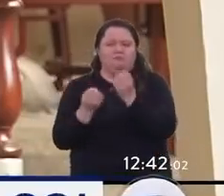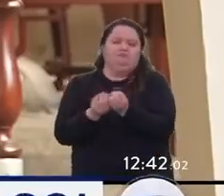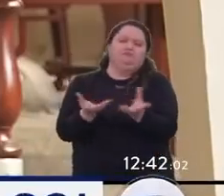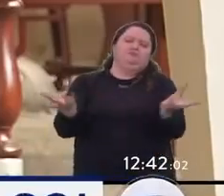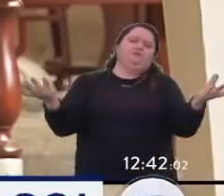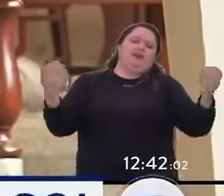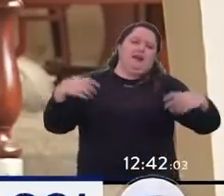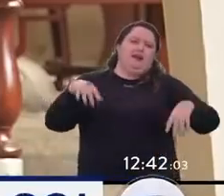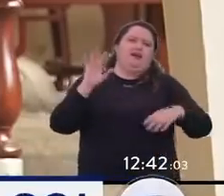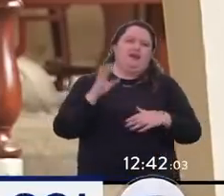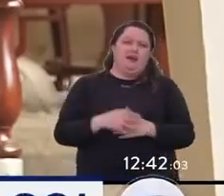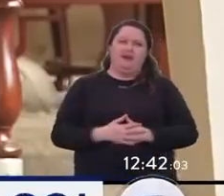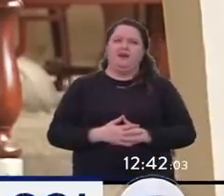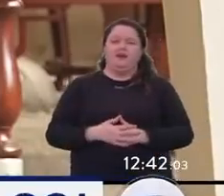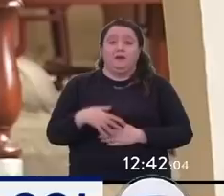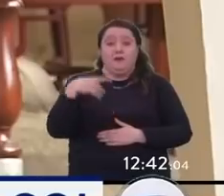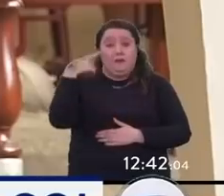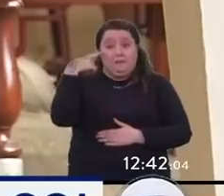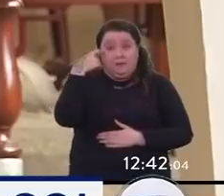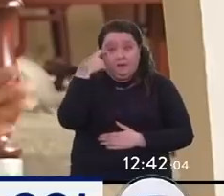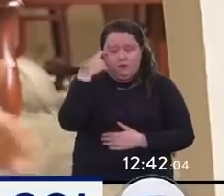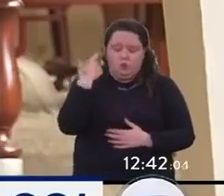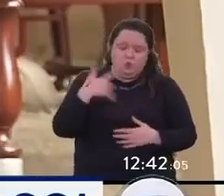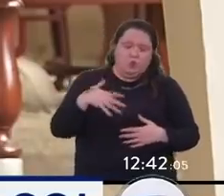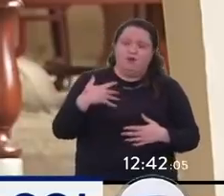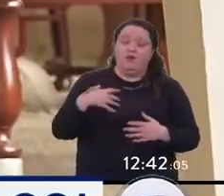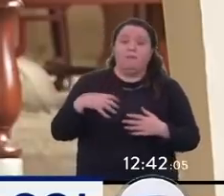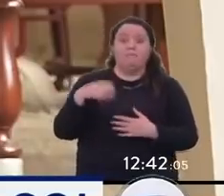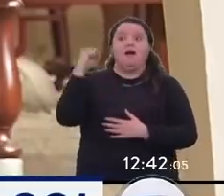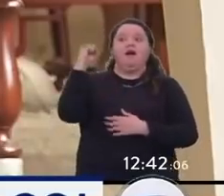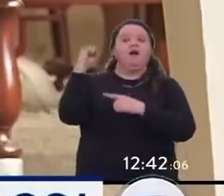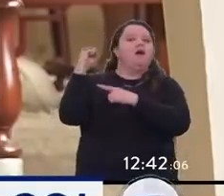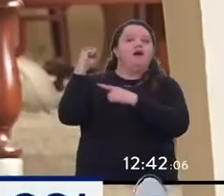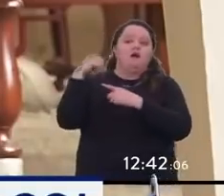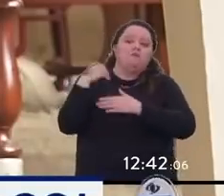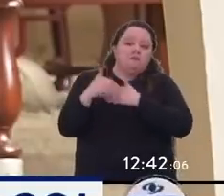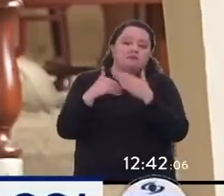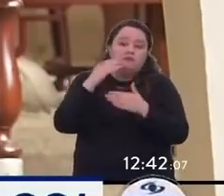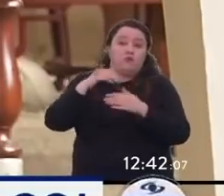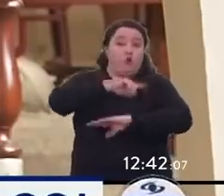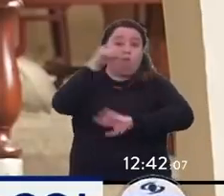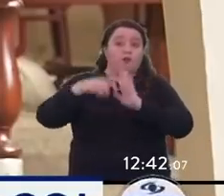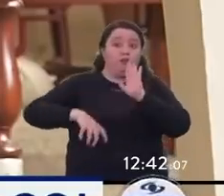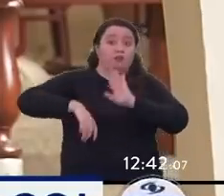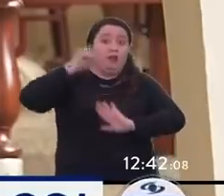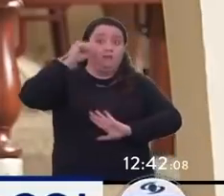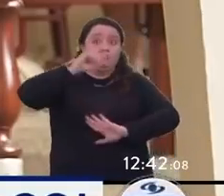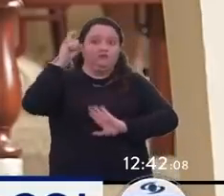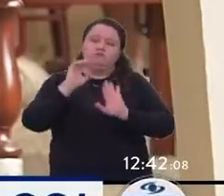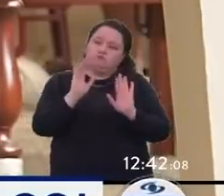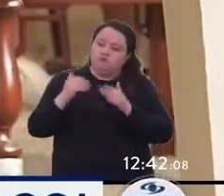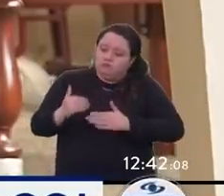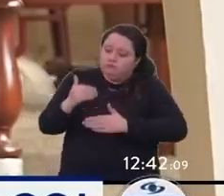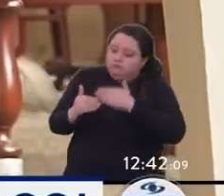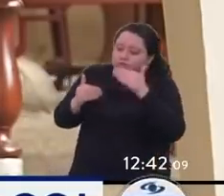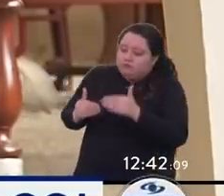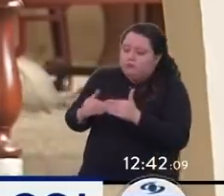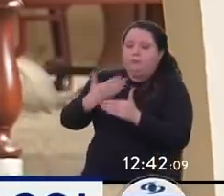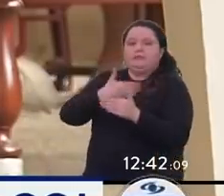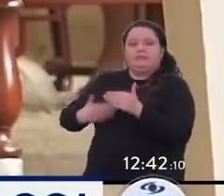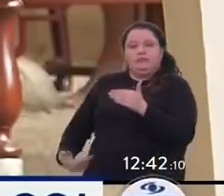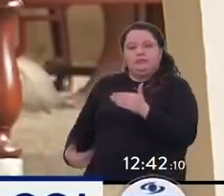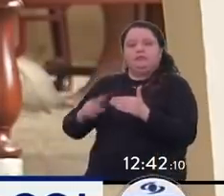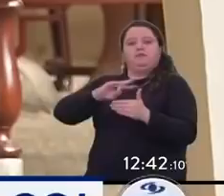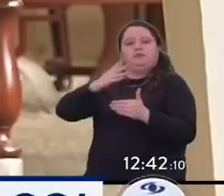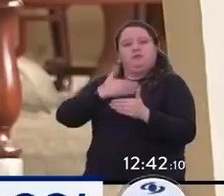¿sí? Sí. Y el desafío es que hemos ganado una parte nomás, hemos ganado la presidencia,